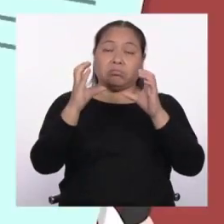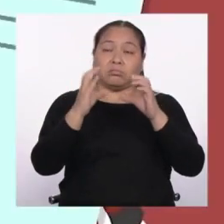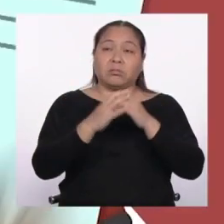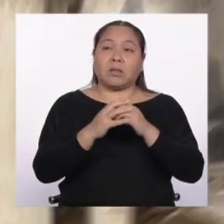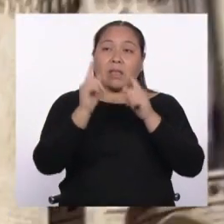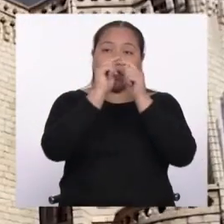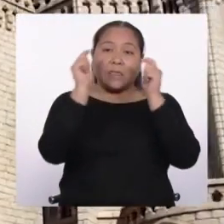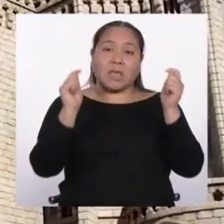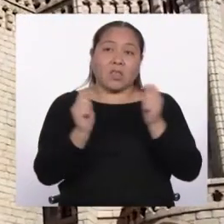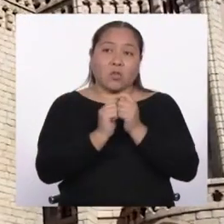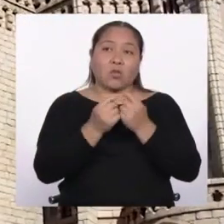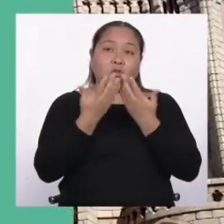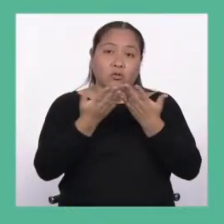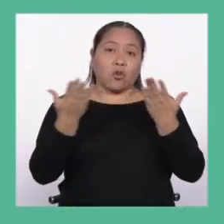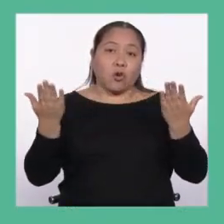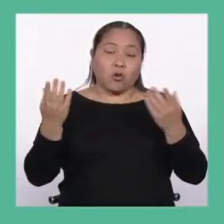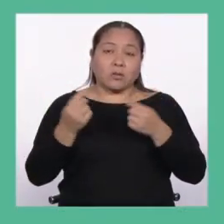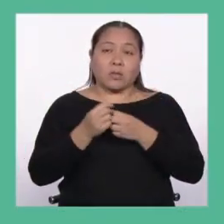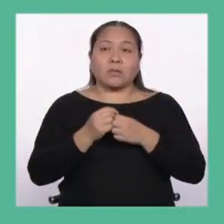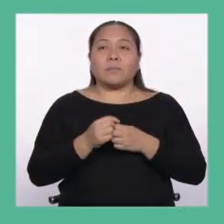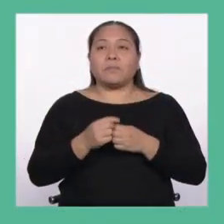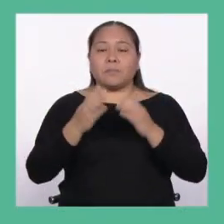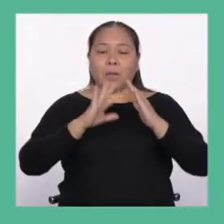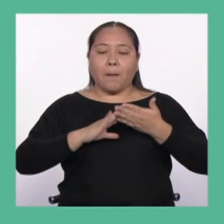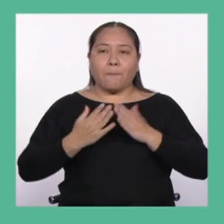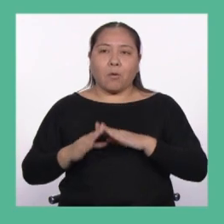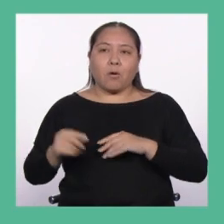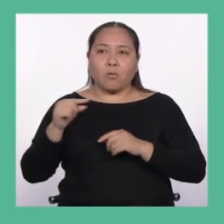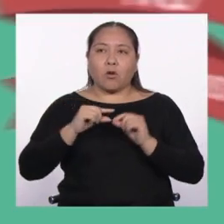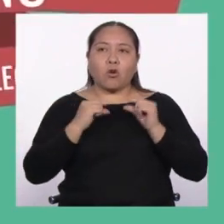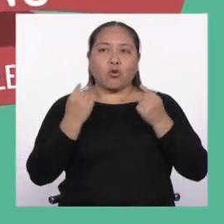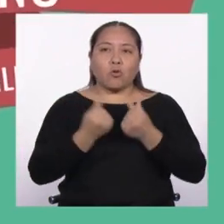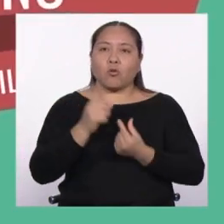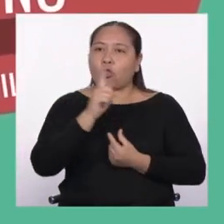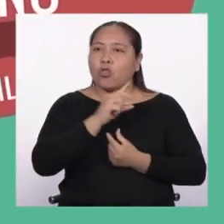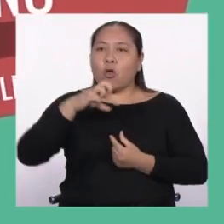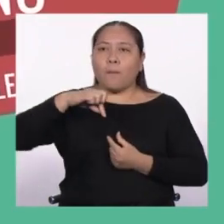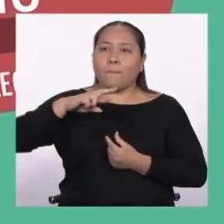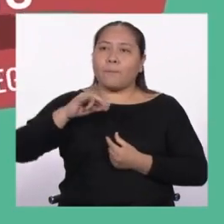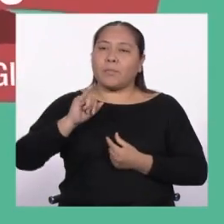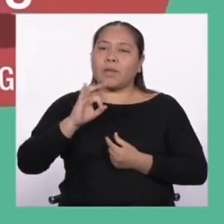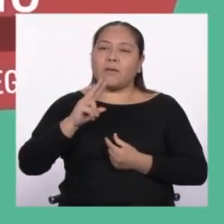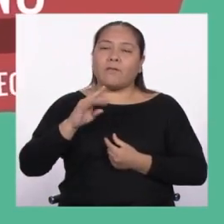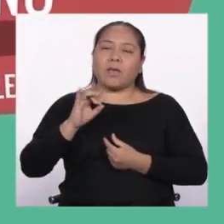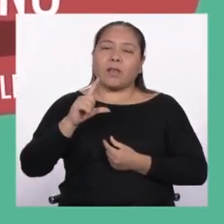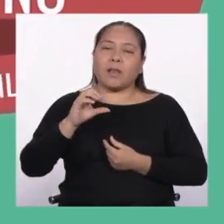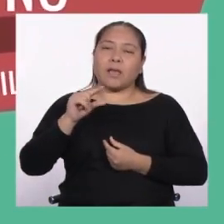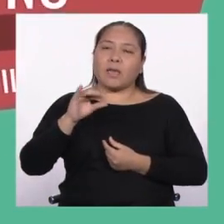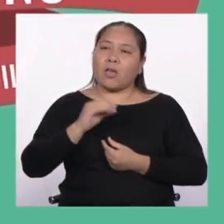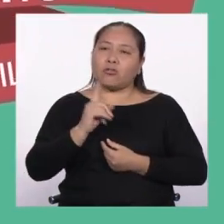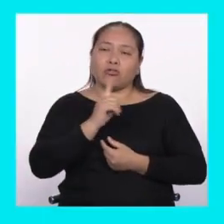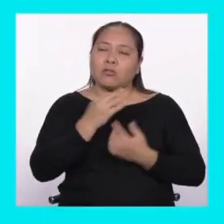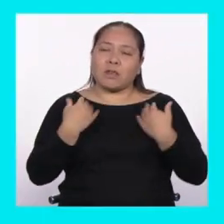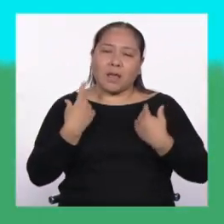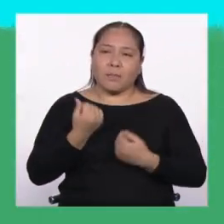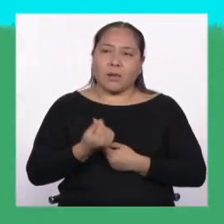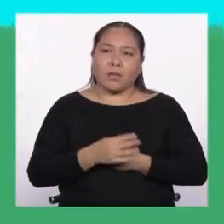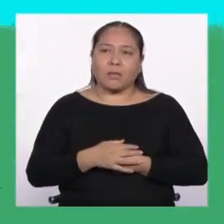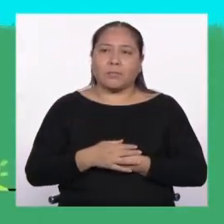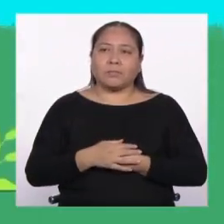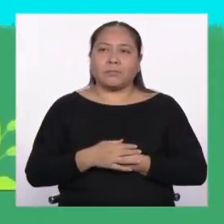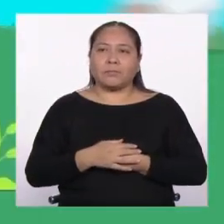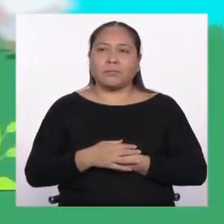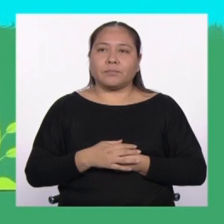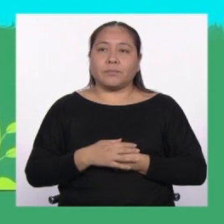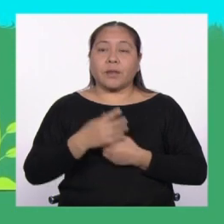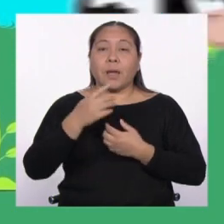títulos y propiedades, mientras el pueblo era conocido como el grupo de los no privilegiados, porque no tenían tantos recursos. En el